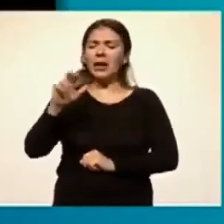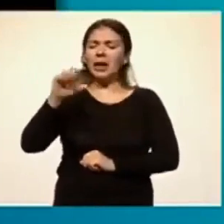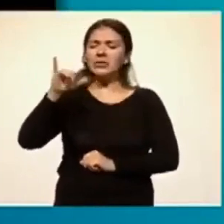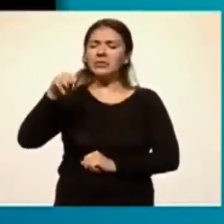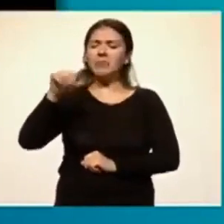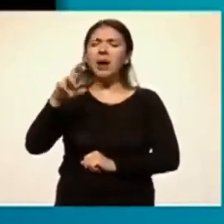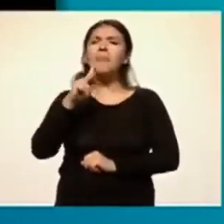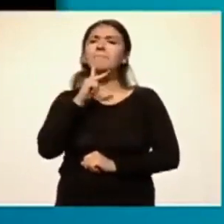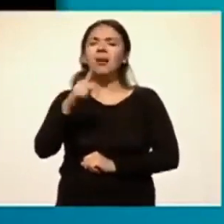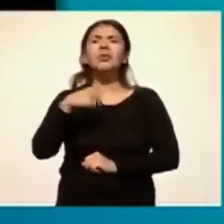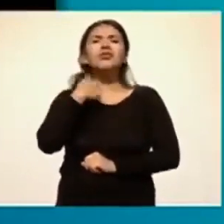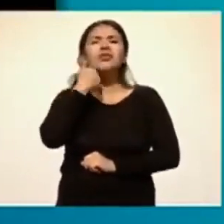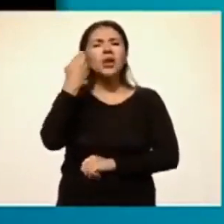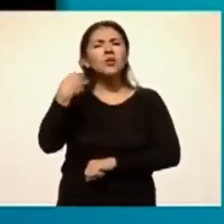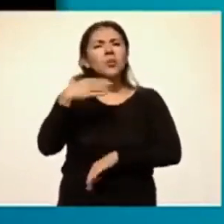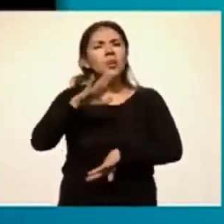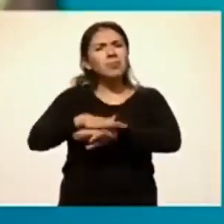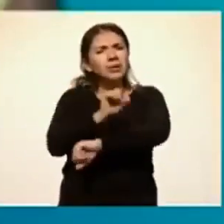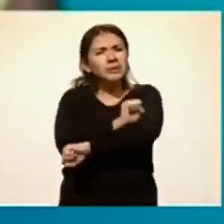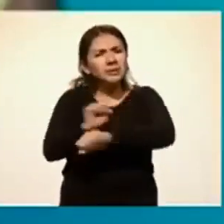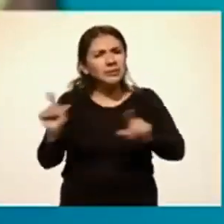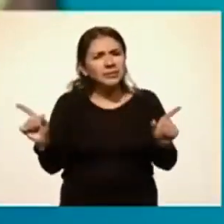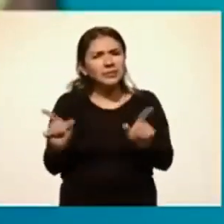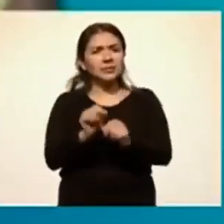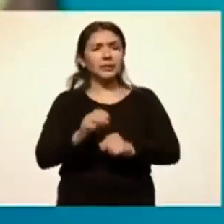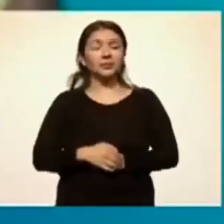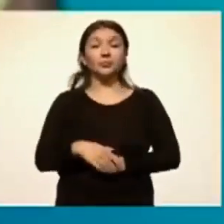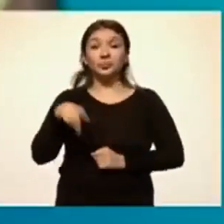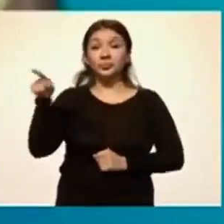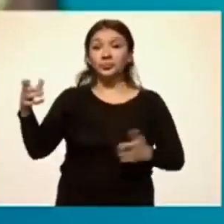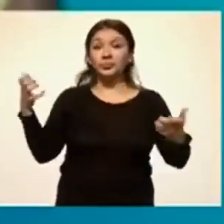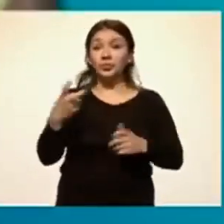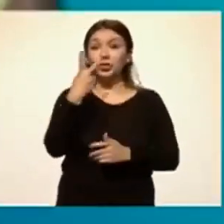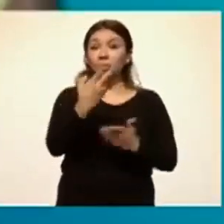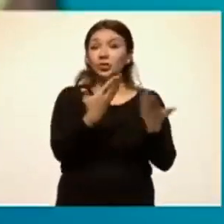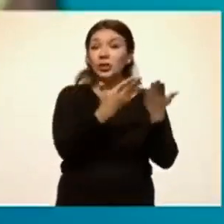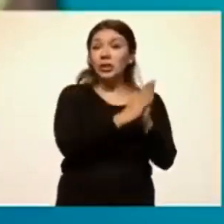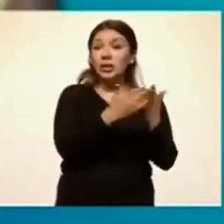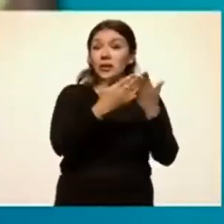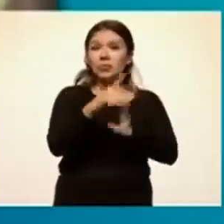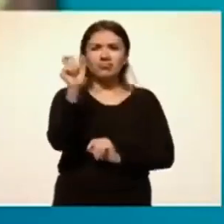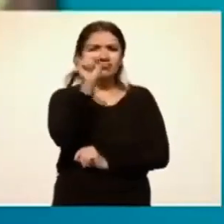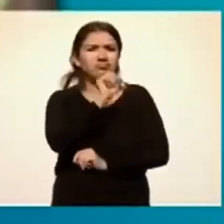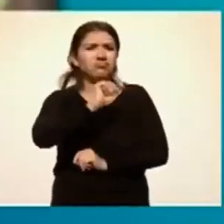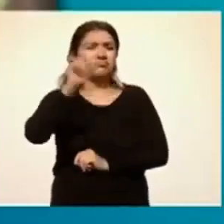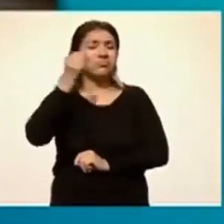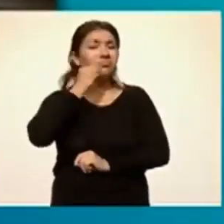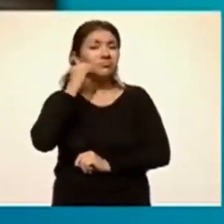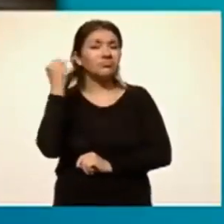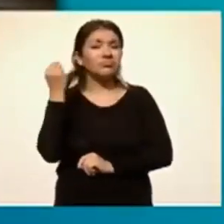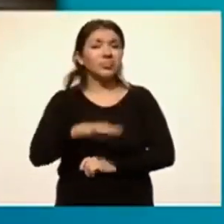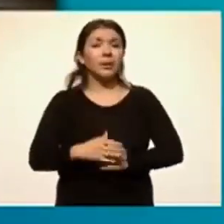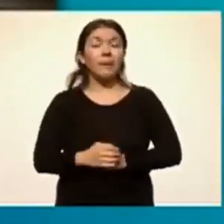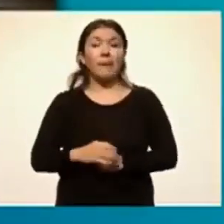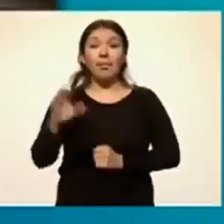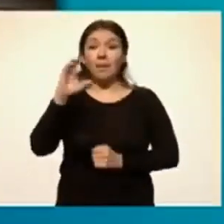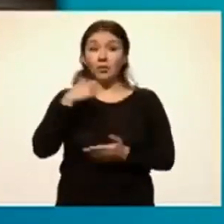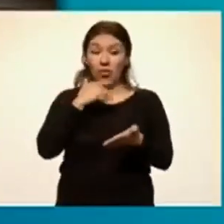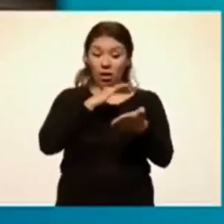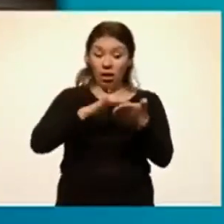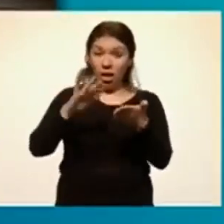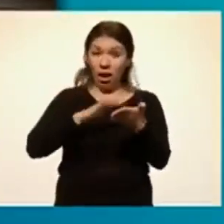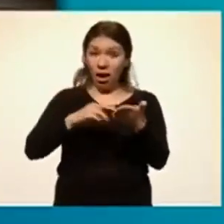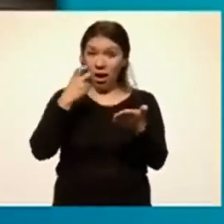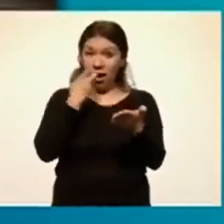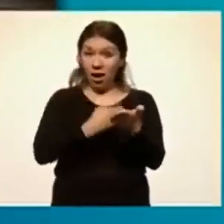hubiera gustado un nombre más sencillo. Él hizo 2 libros extraordinarios. Cuando yo leí esto, era